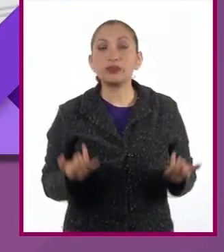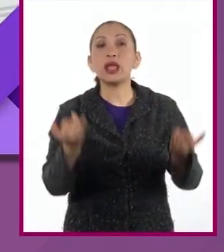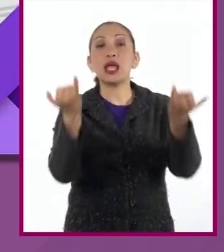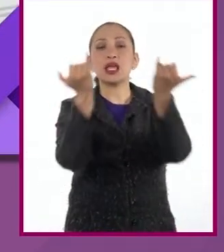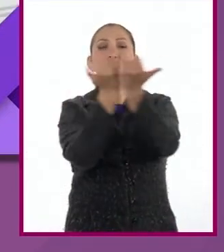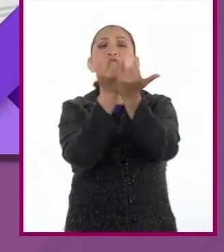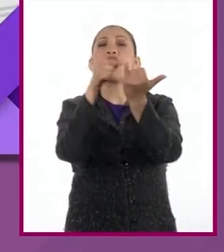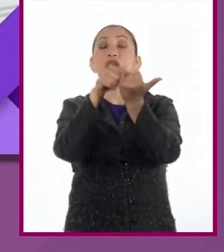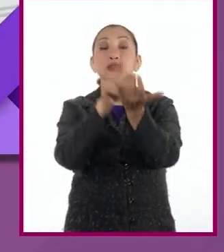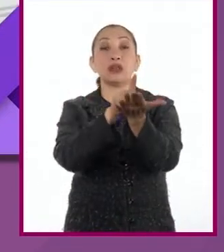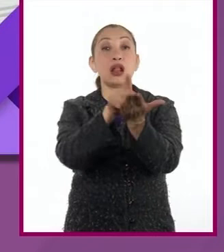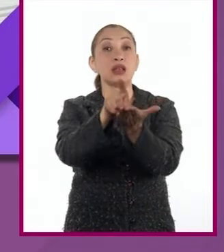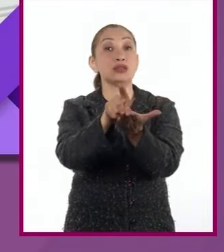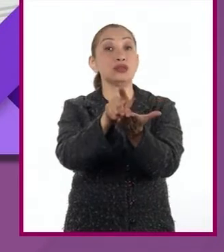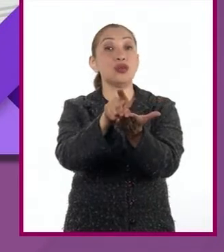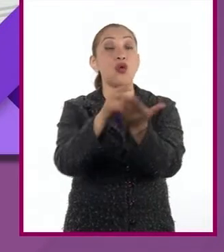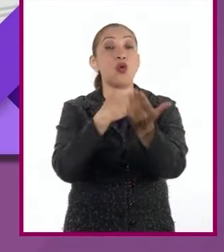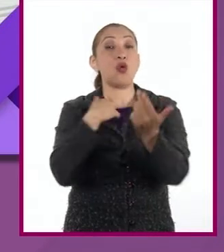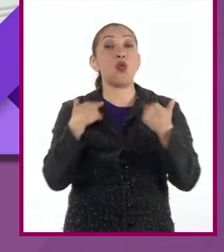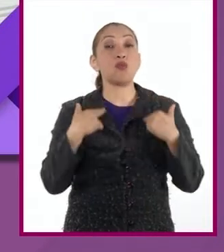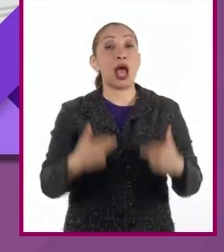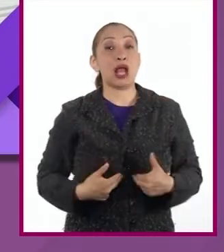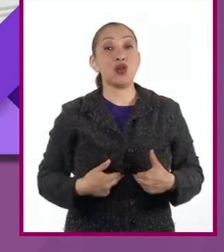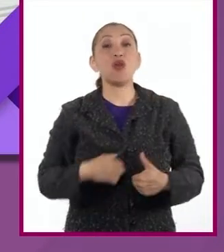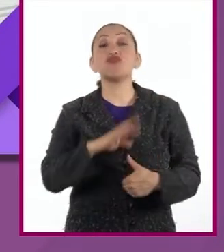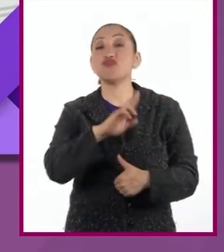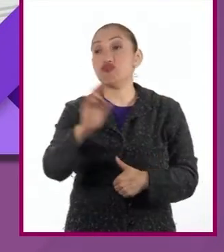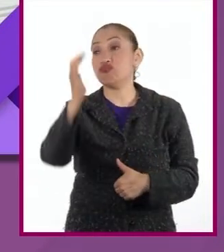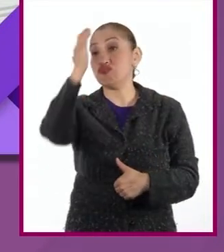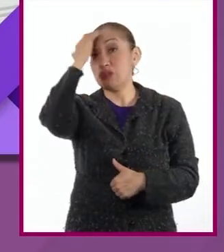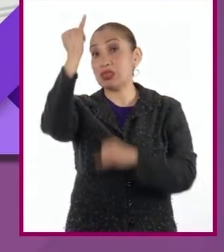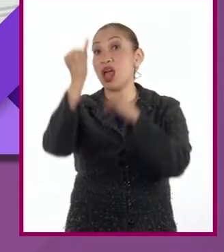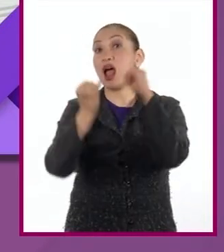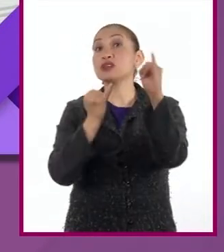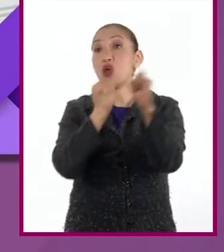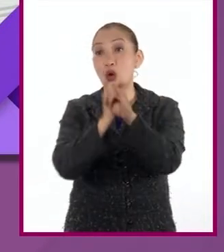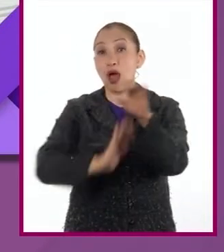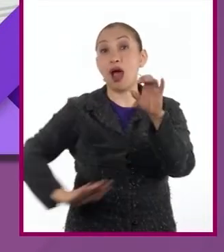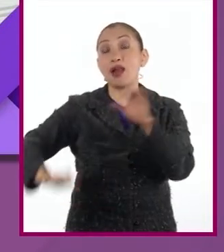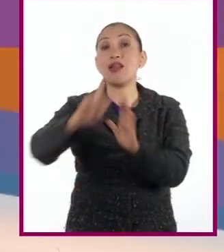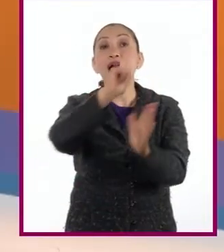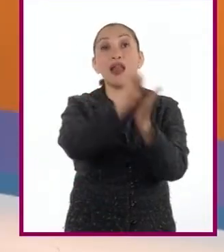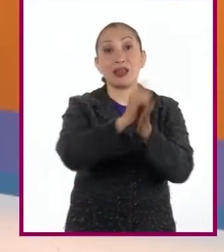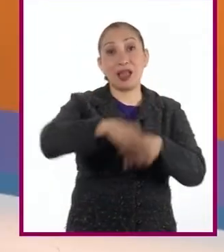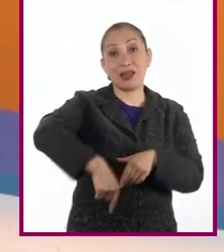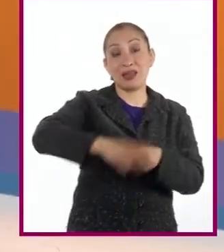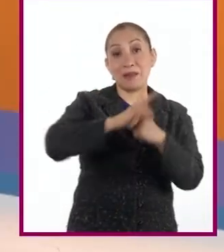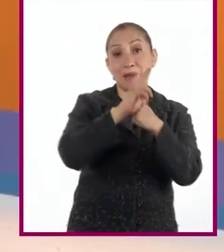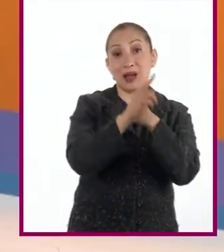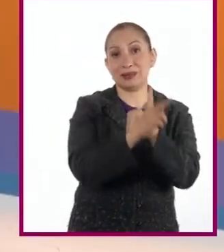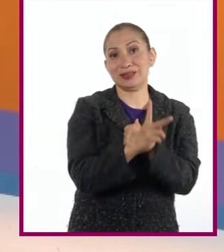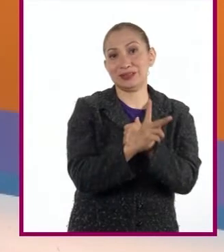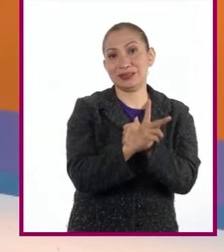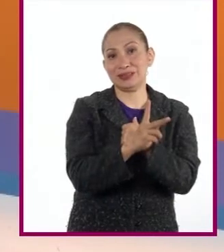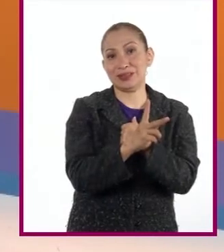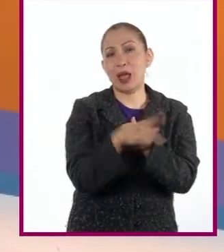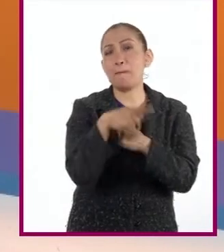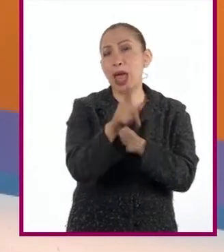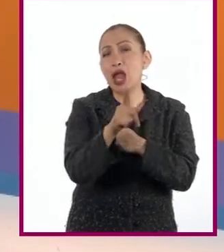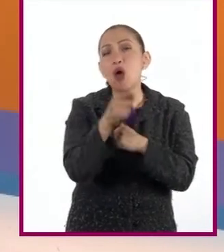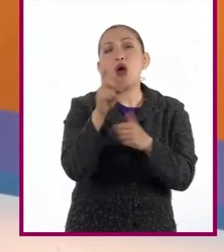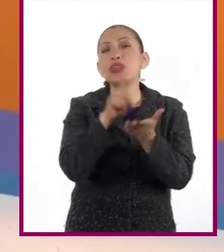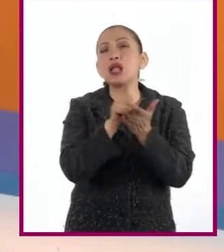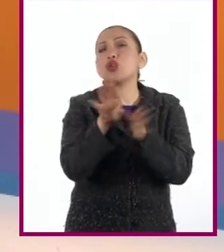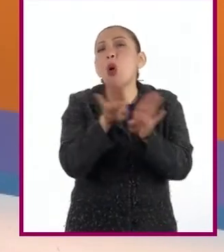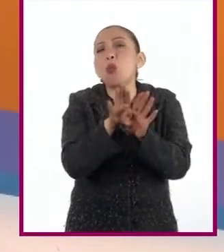es un derecho humano reconocido en los tratados internacionales y las leyes nacionales, pero para hacer efectivo ese